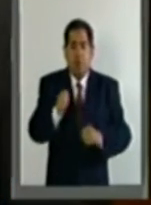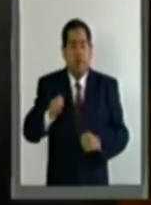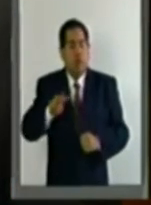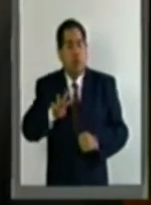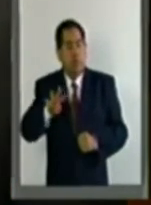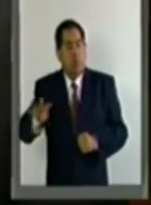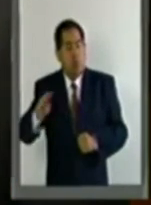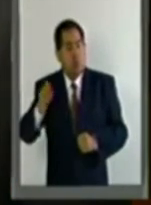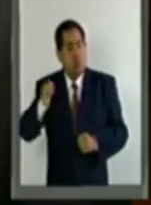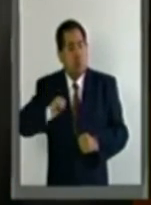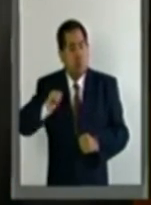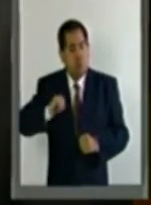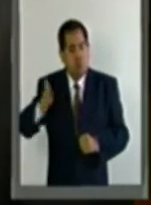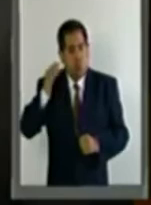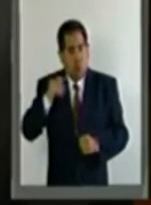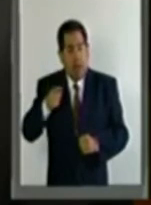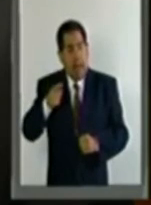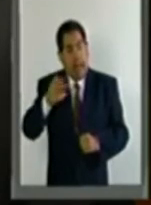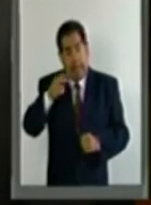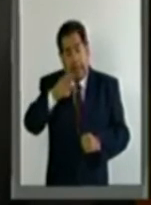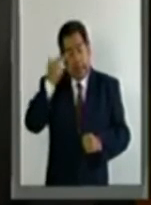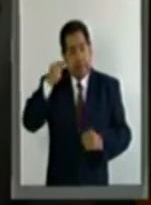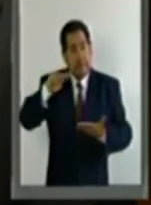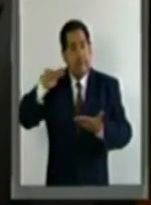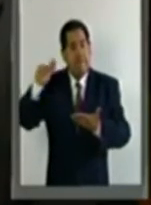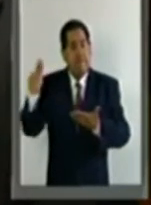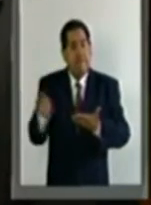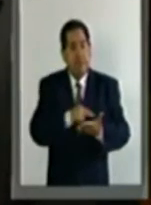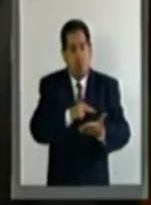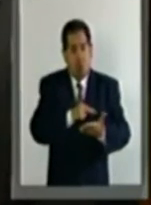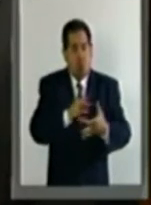1944 se firmó